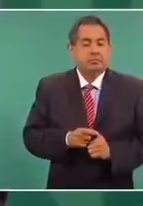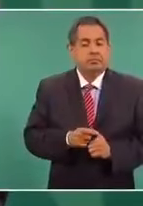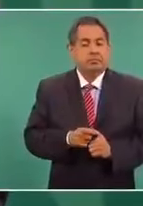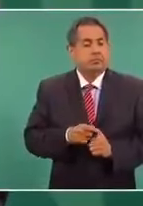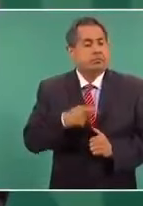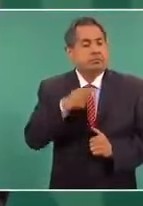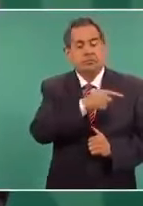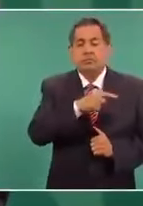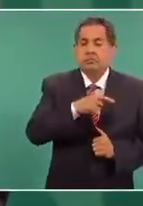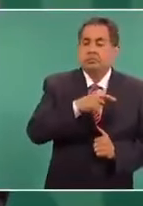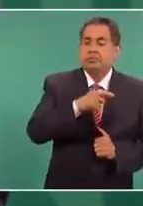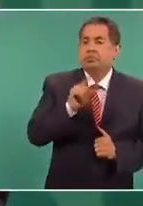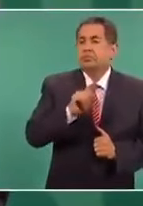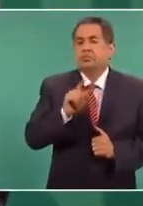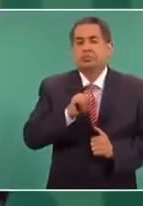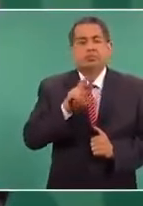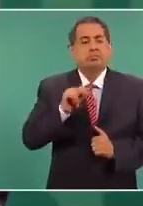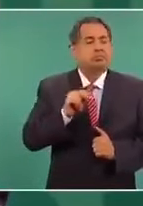promuevan